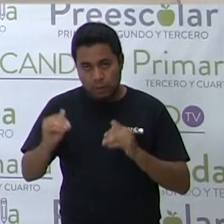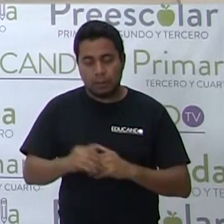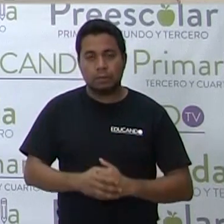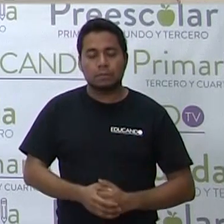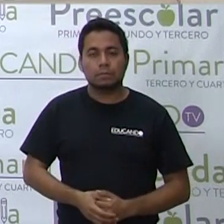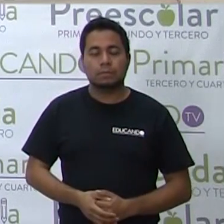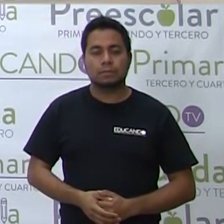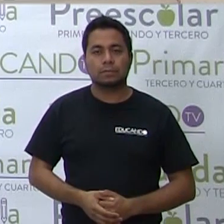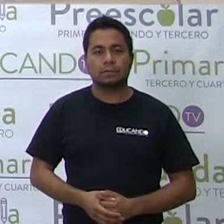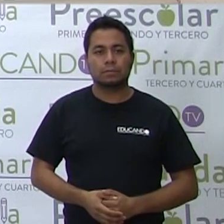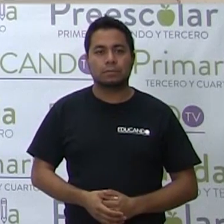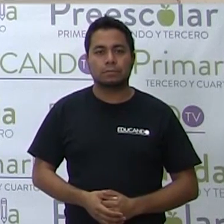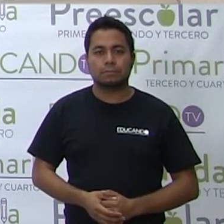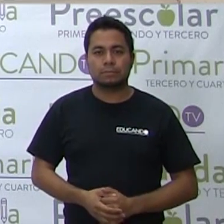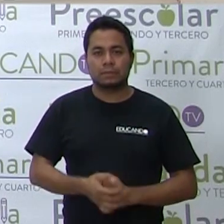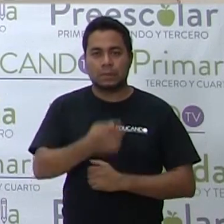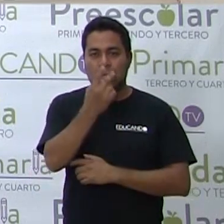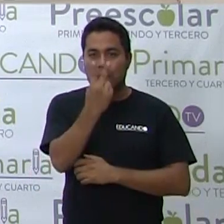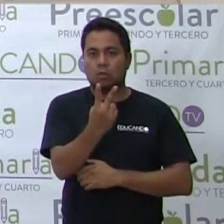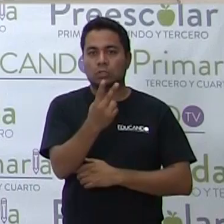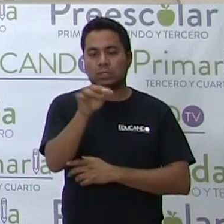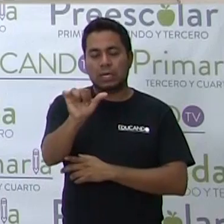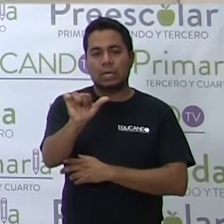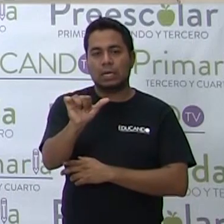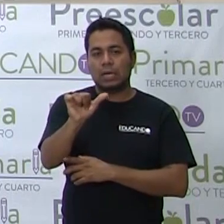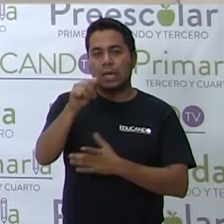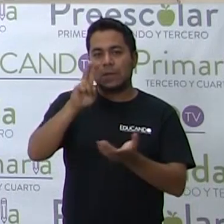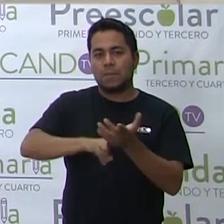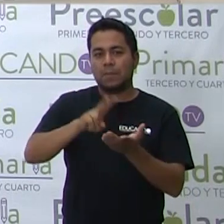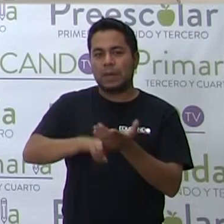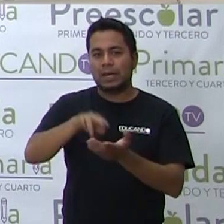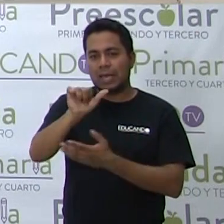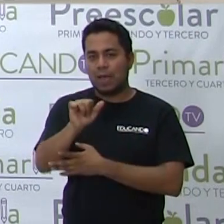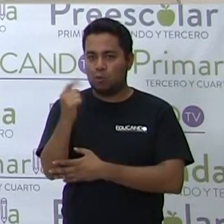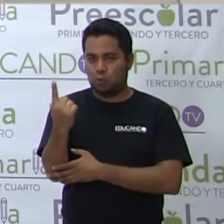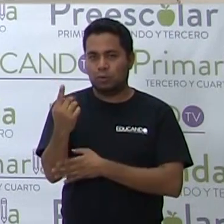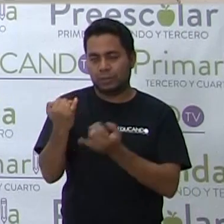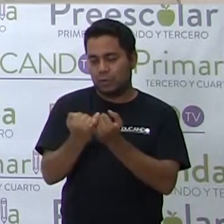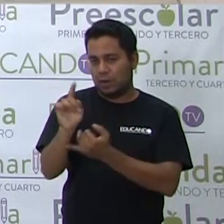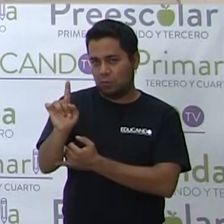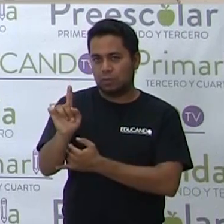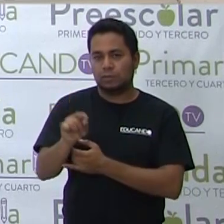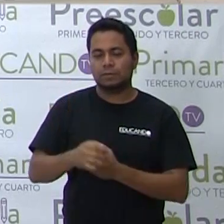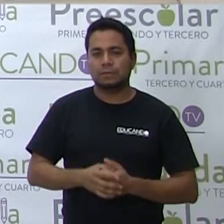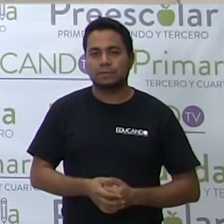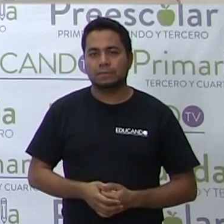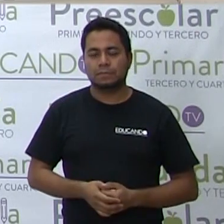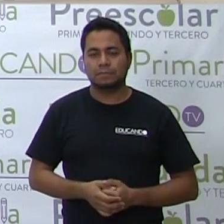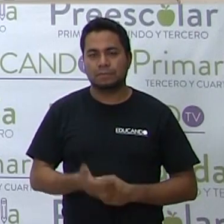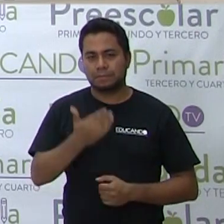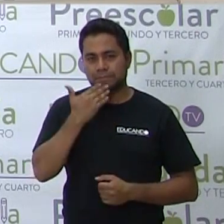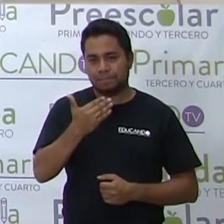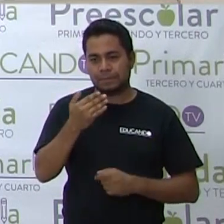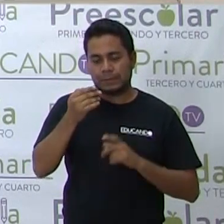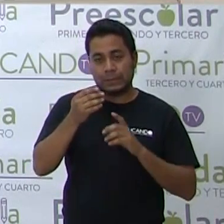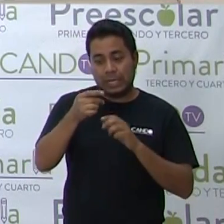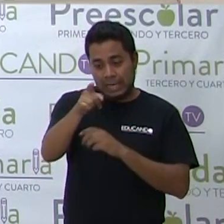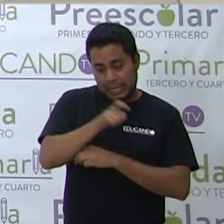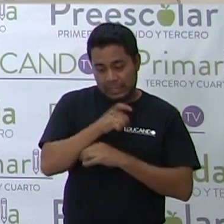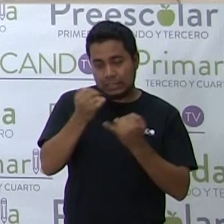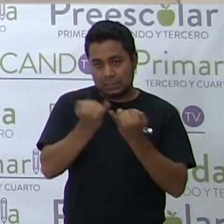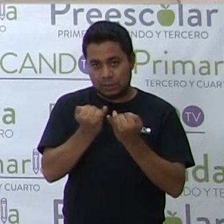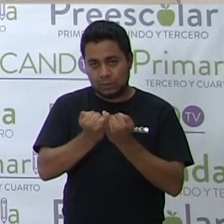sobre 2 A cuánto vale a 1 ahora x =